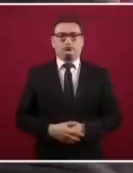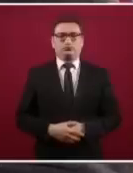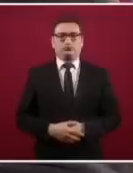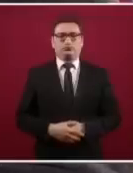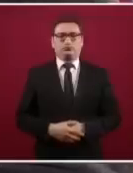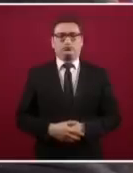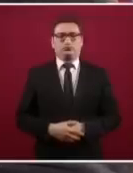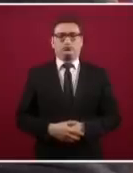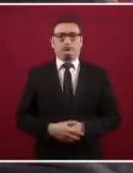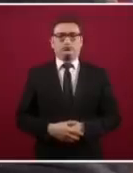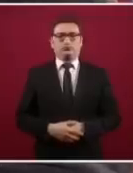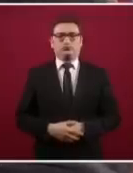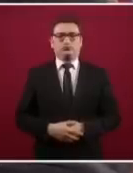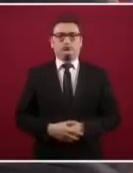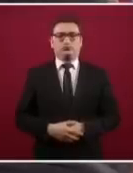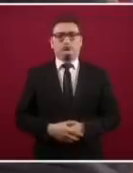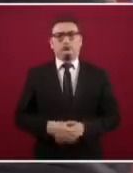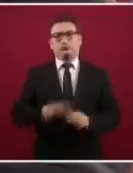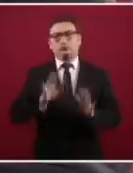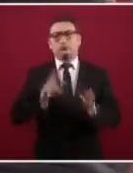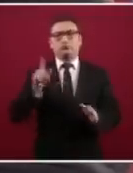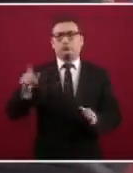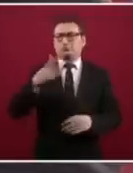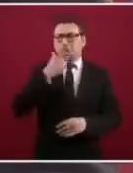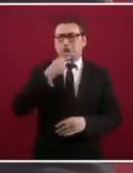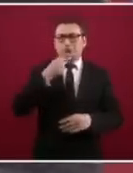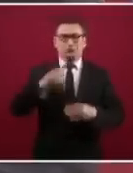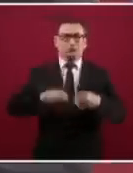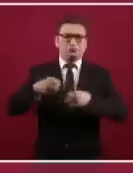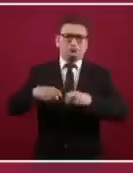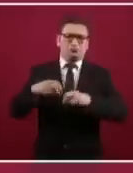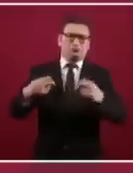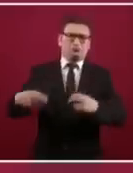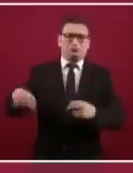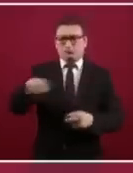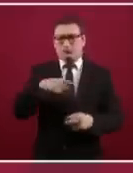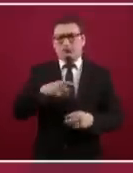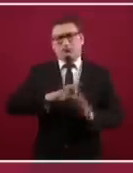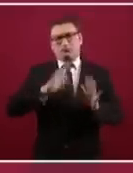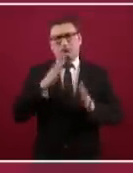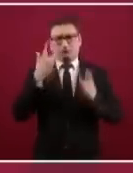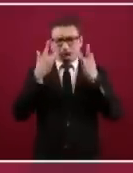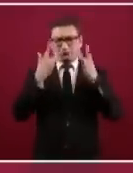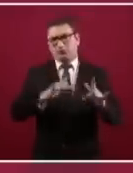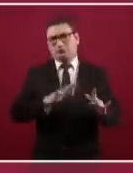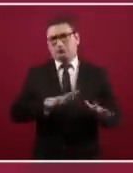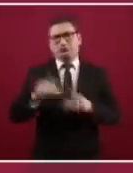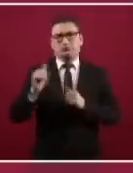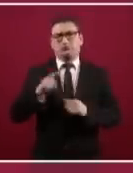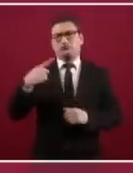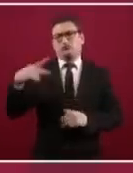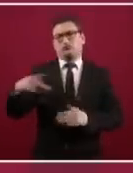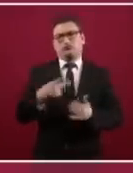y que el ministro tomó la decisión de renunciar.